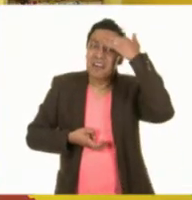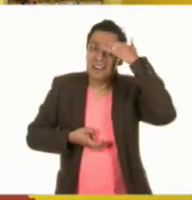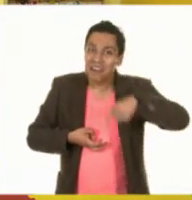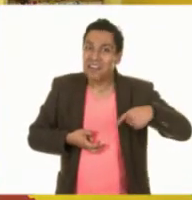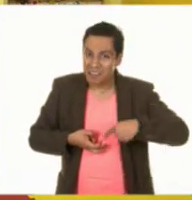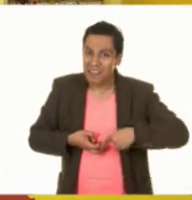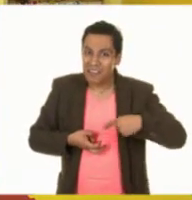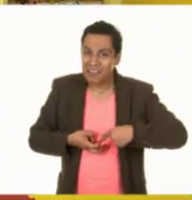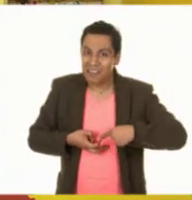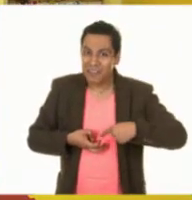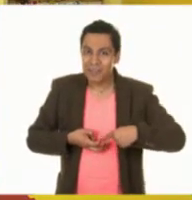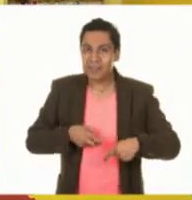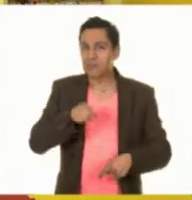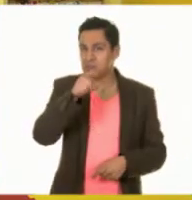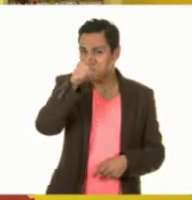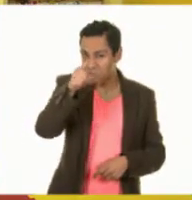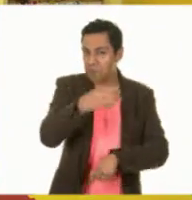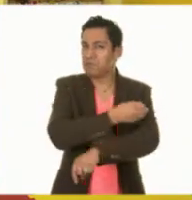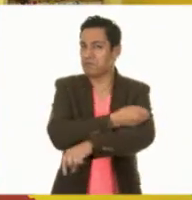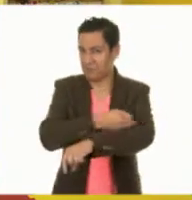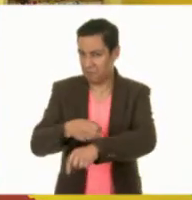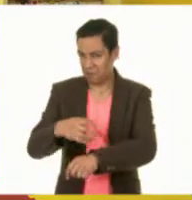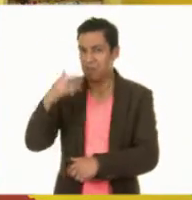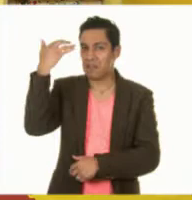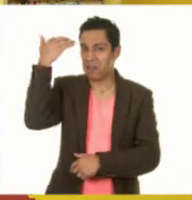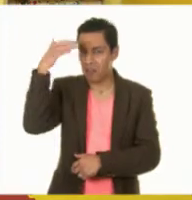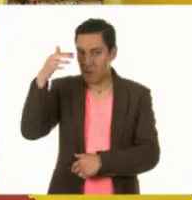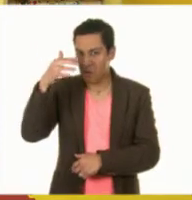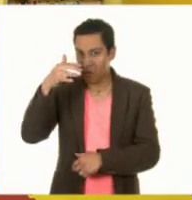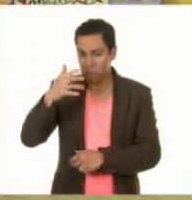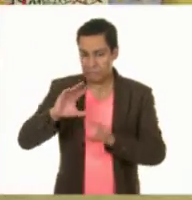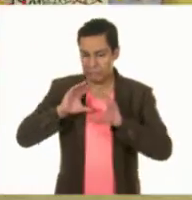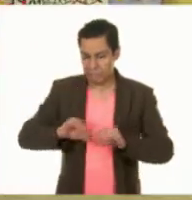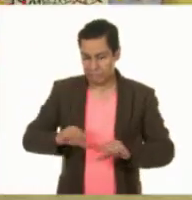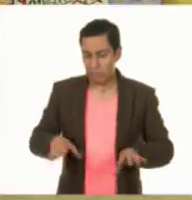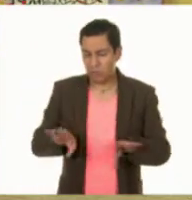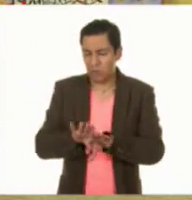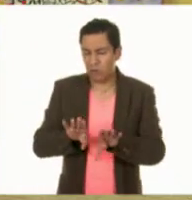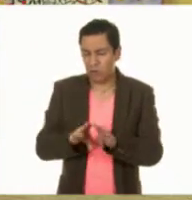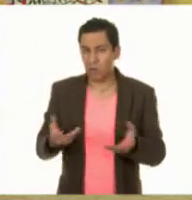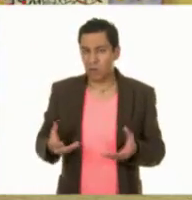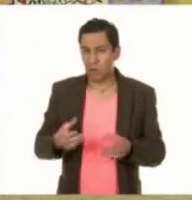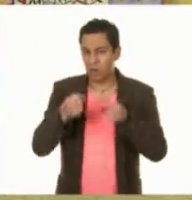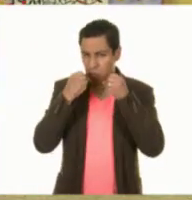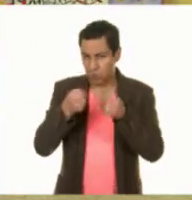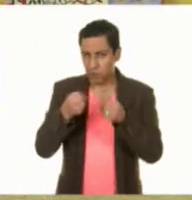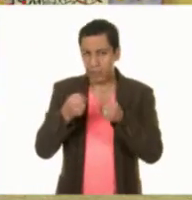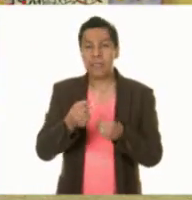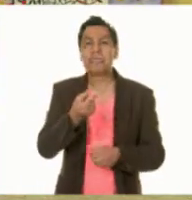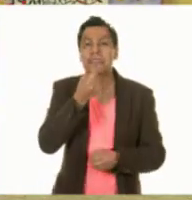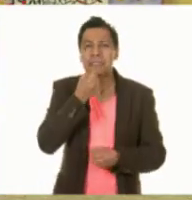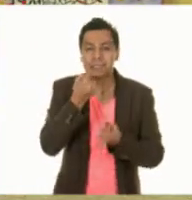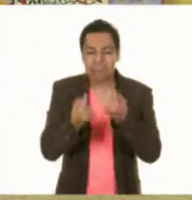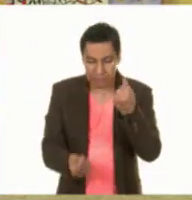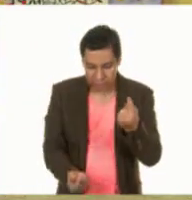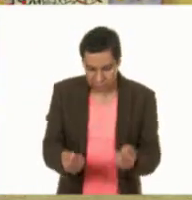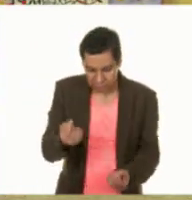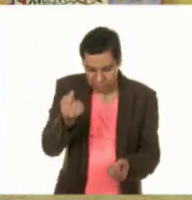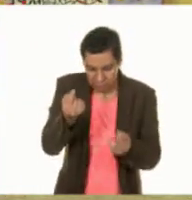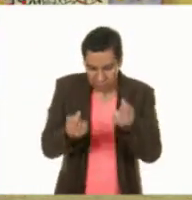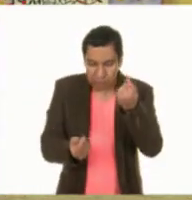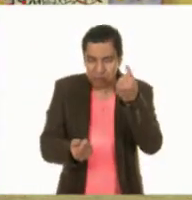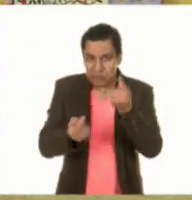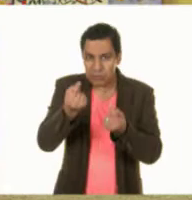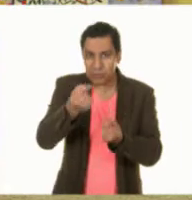adultos disponibles, ¿podemos fortalecer su percepción de la estética? Sí, Las niñas y los niños van creando su